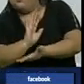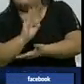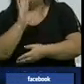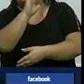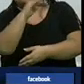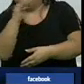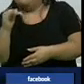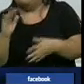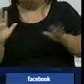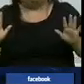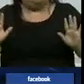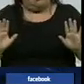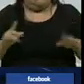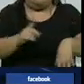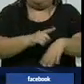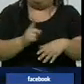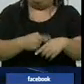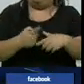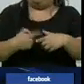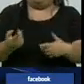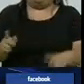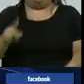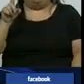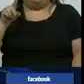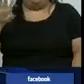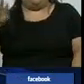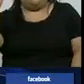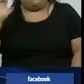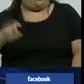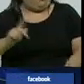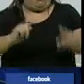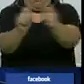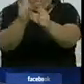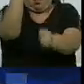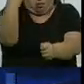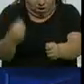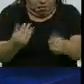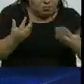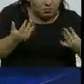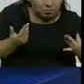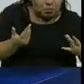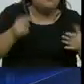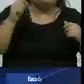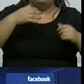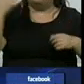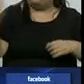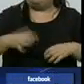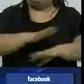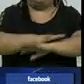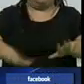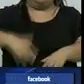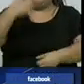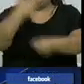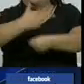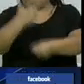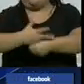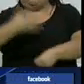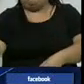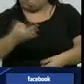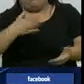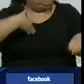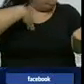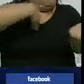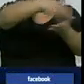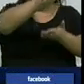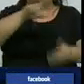pues él da de plazo hasta el 14 de enero, para ser específico, para abandonar las instalaciones de la